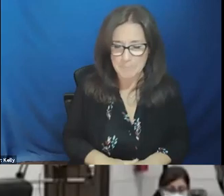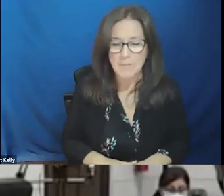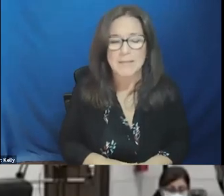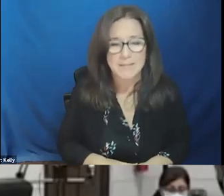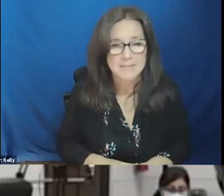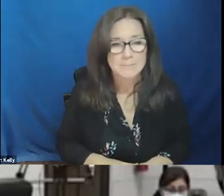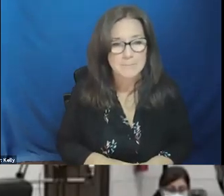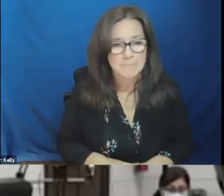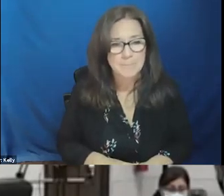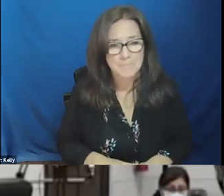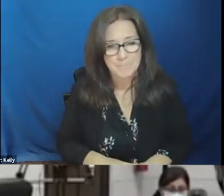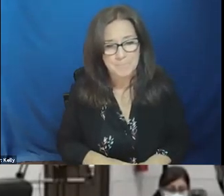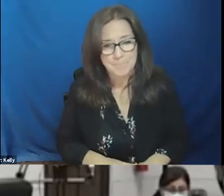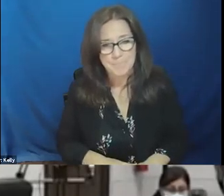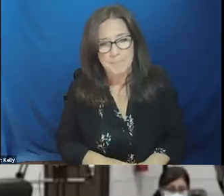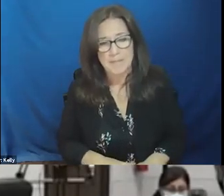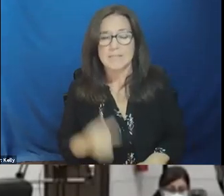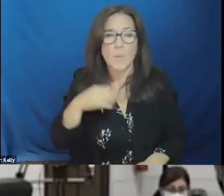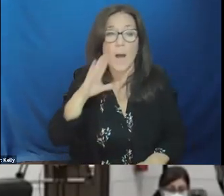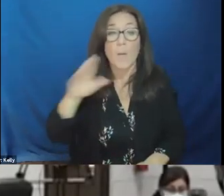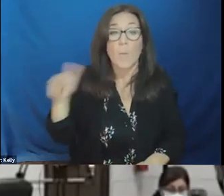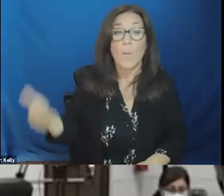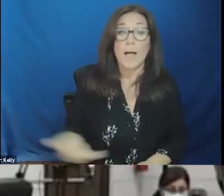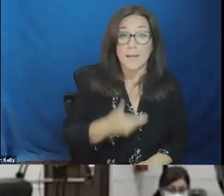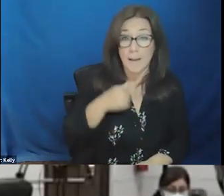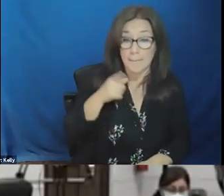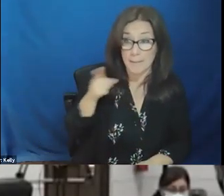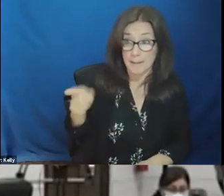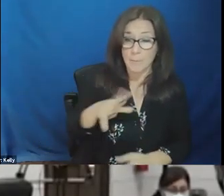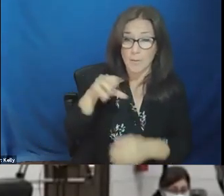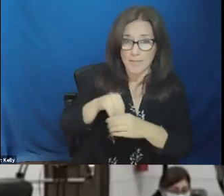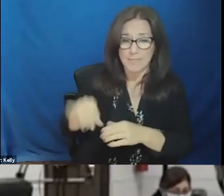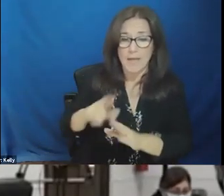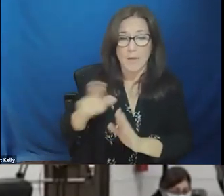también en algún momento pueden trabajar para el distrito entonces